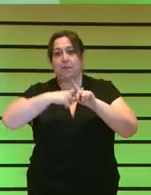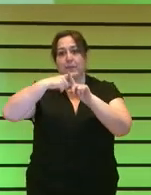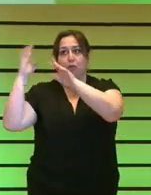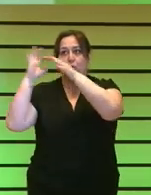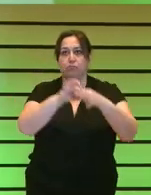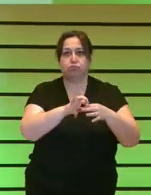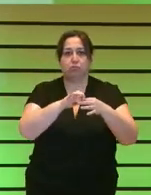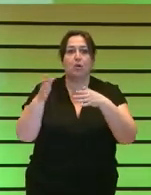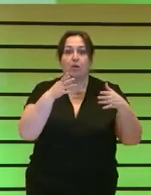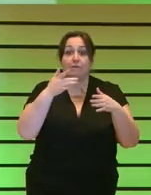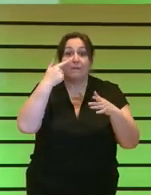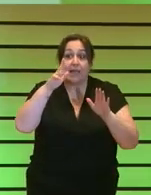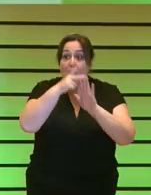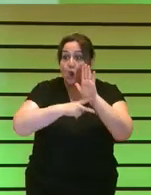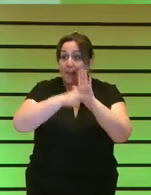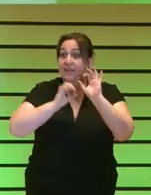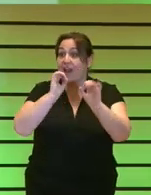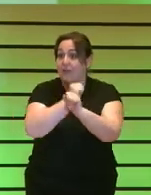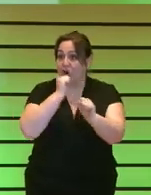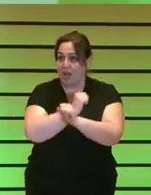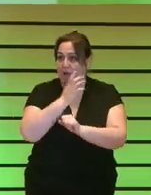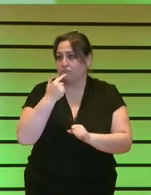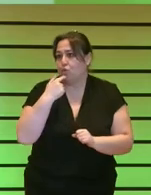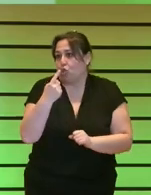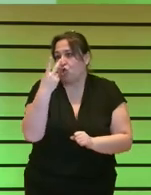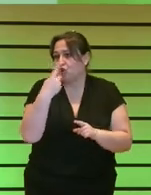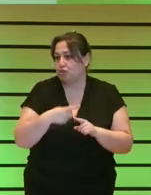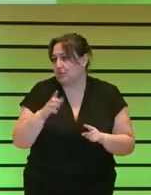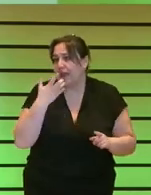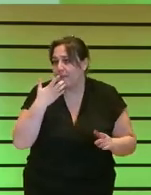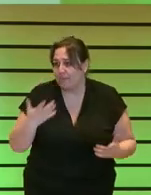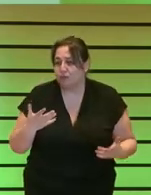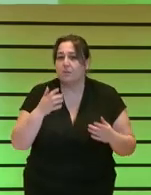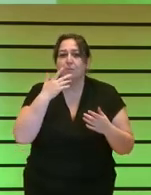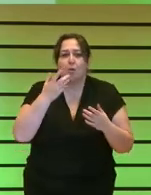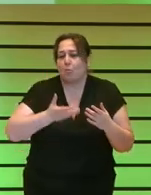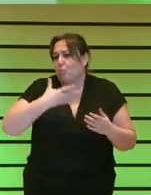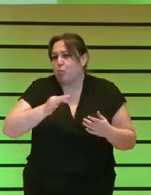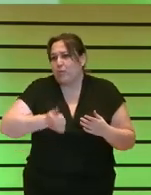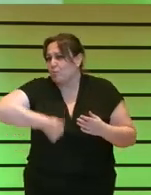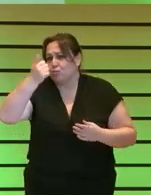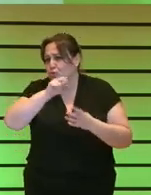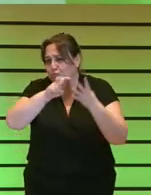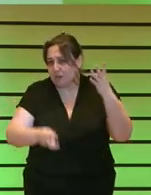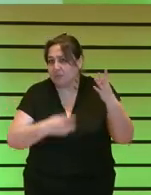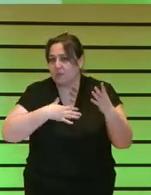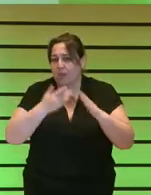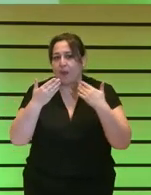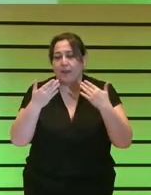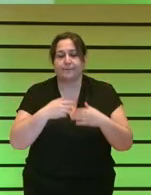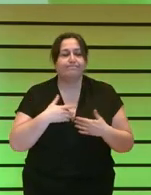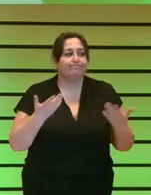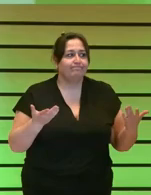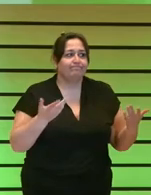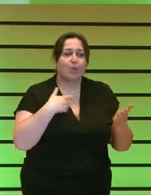fijaros normativa laboral bueno son dos ejemplos no pero eso habría muchísimos más que se podían plantear Claro sin